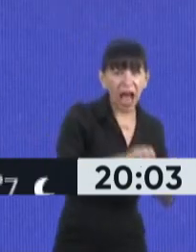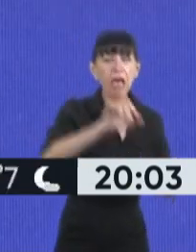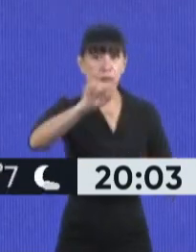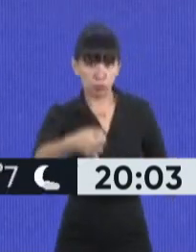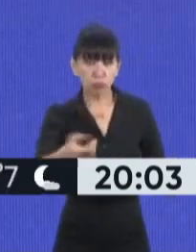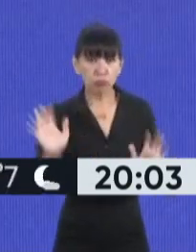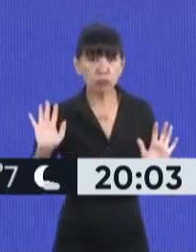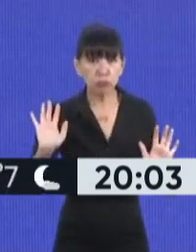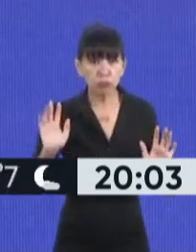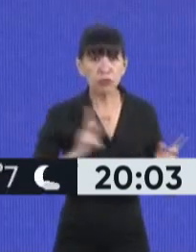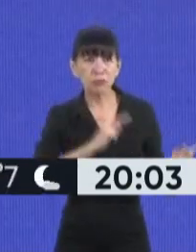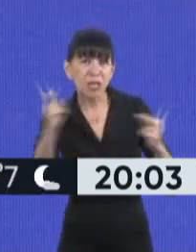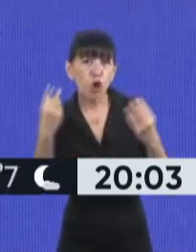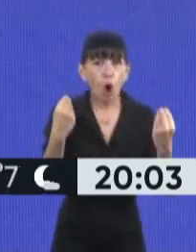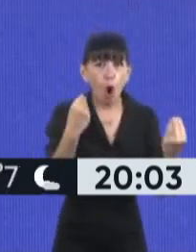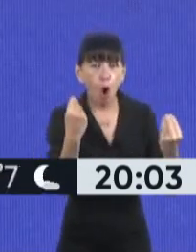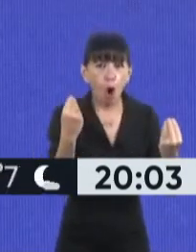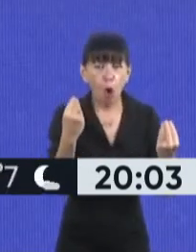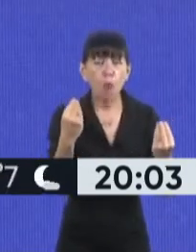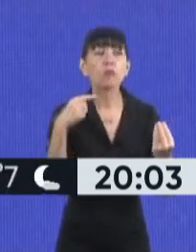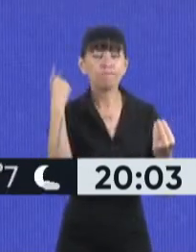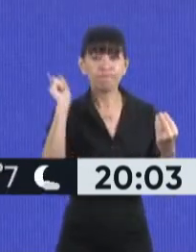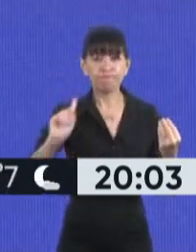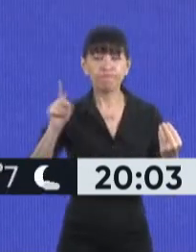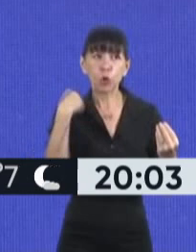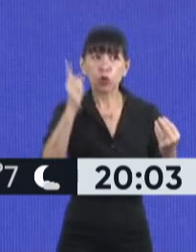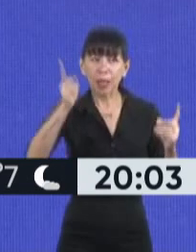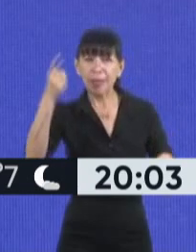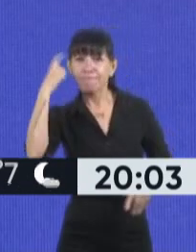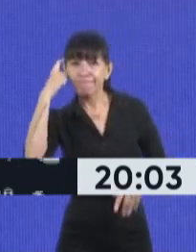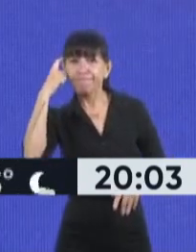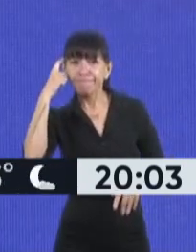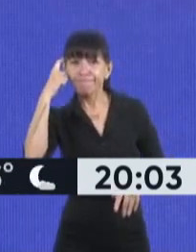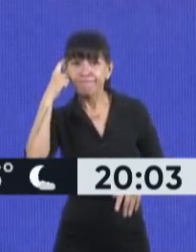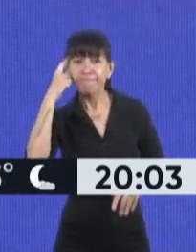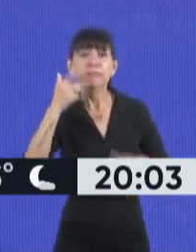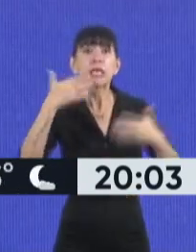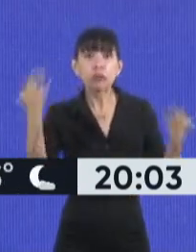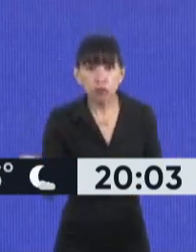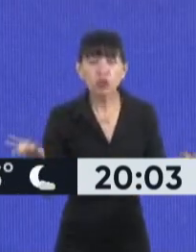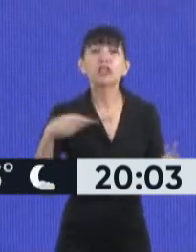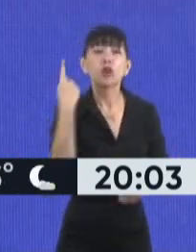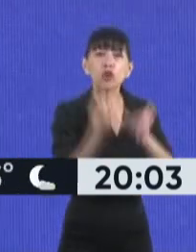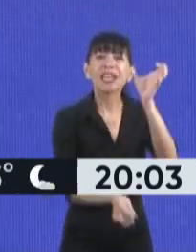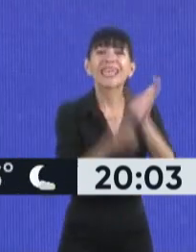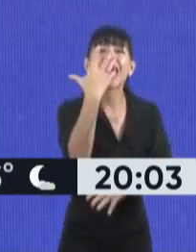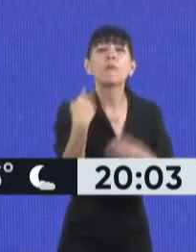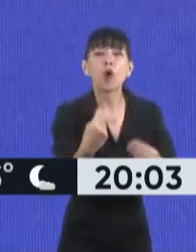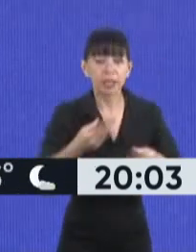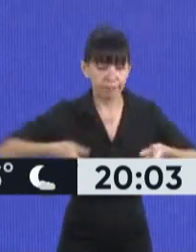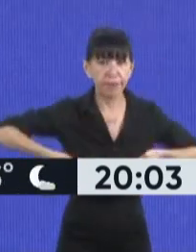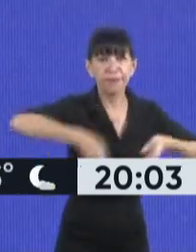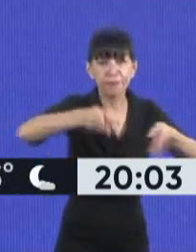preocupa. Y por eso hicimos miles y miles de autovías que conectan a la